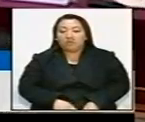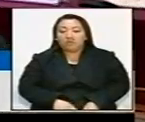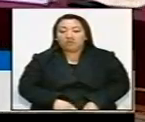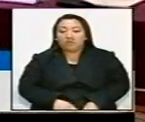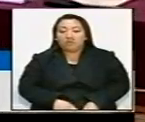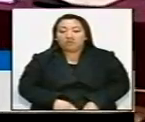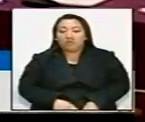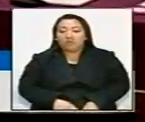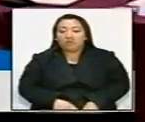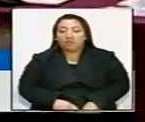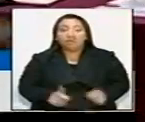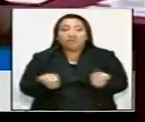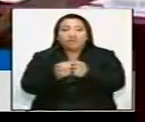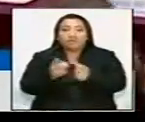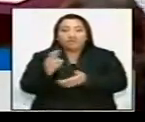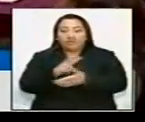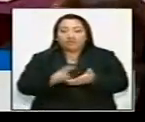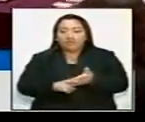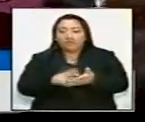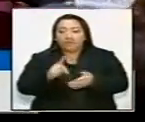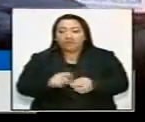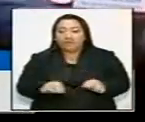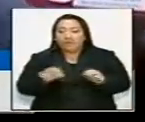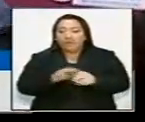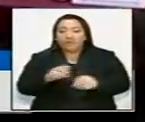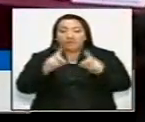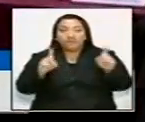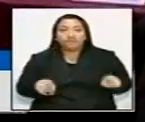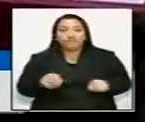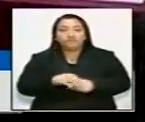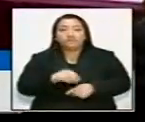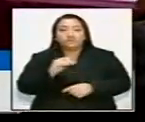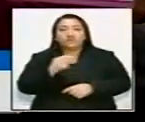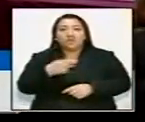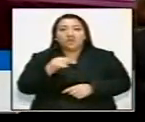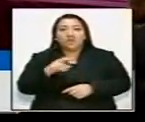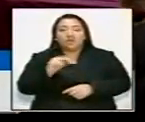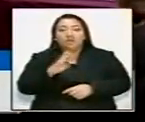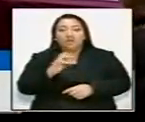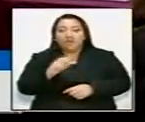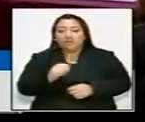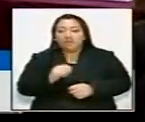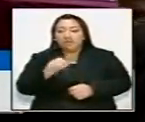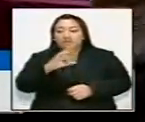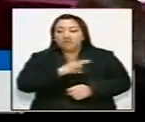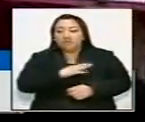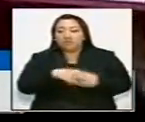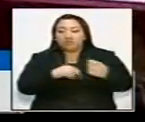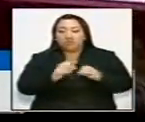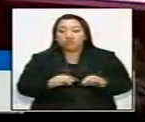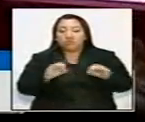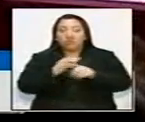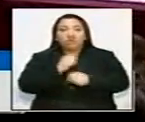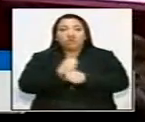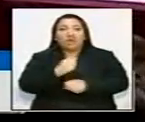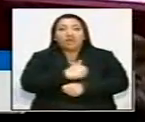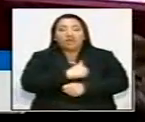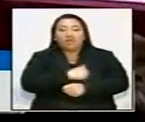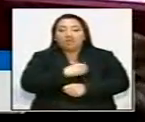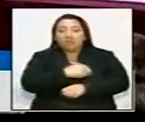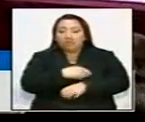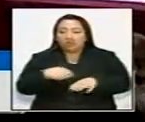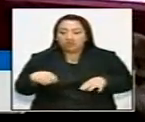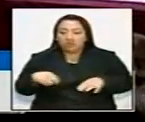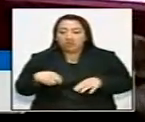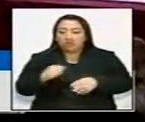Bien, de forma muy breve vamos a dar lectura a esta diploma de honor al señor Gary Banks en reconocimiento a su destacada labor académica y